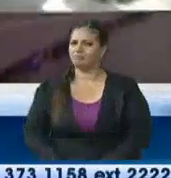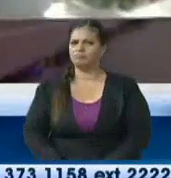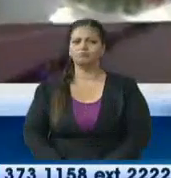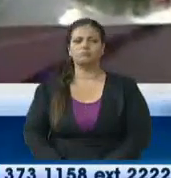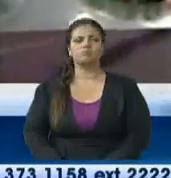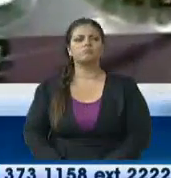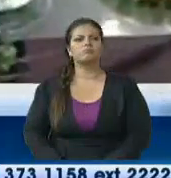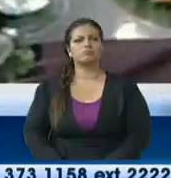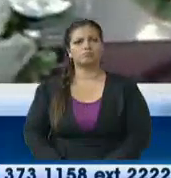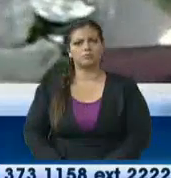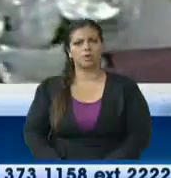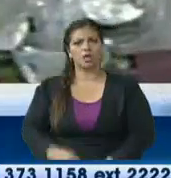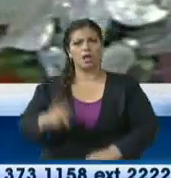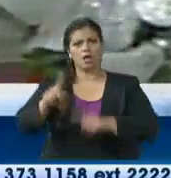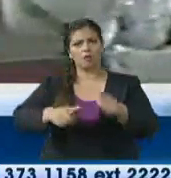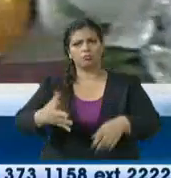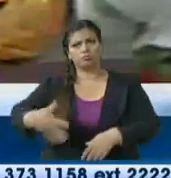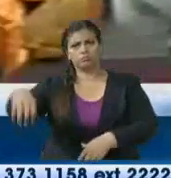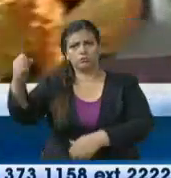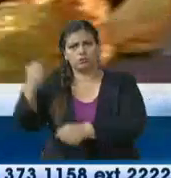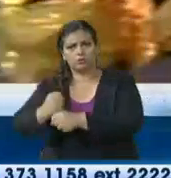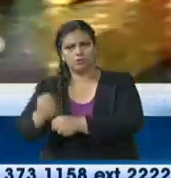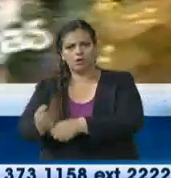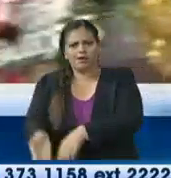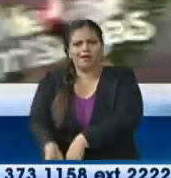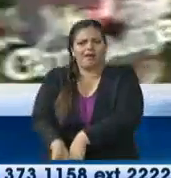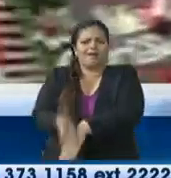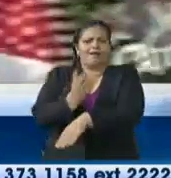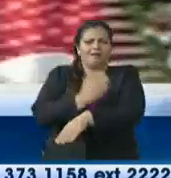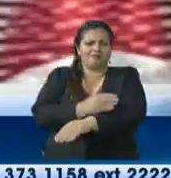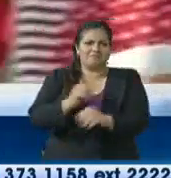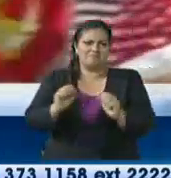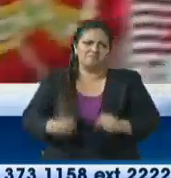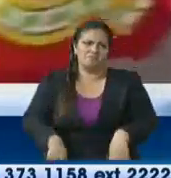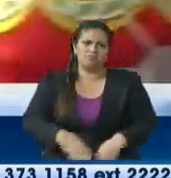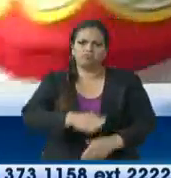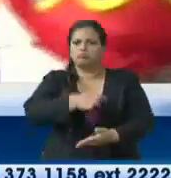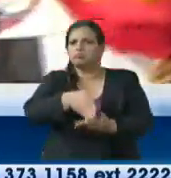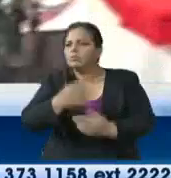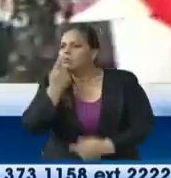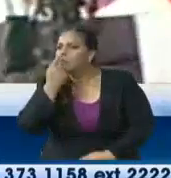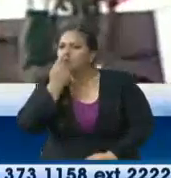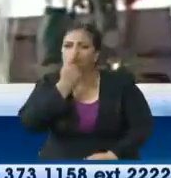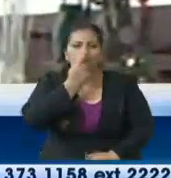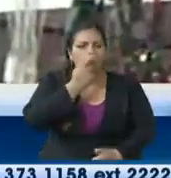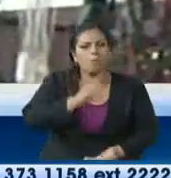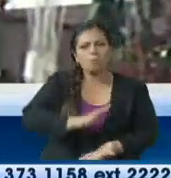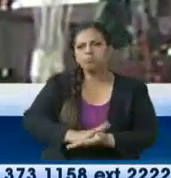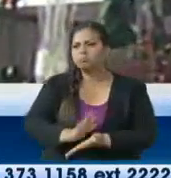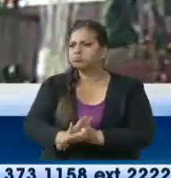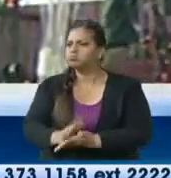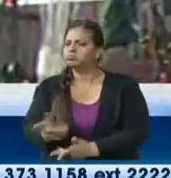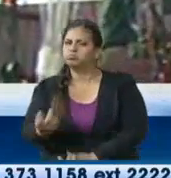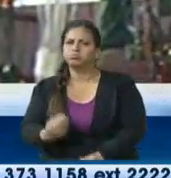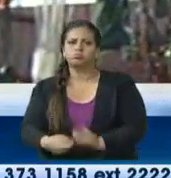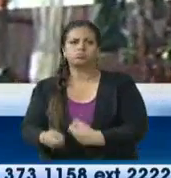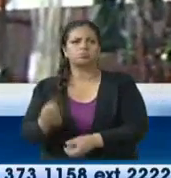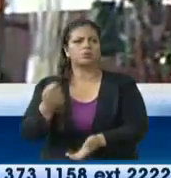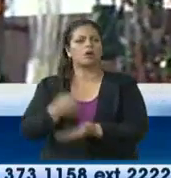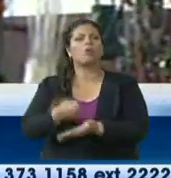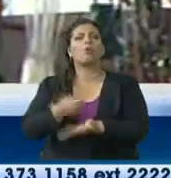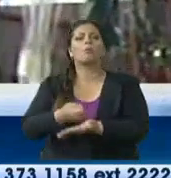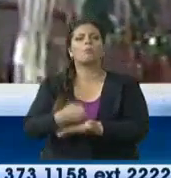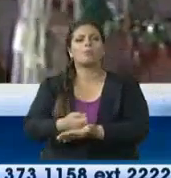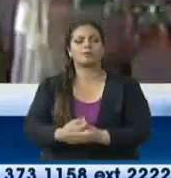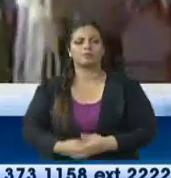al trabajo pueden pegarse un brinquito y con toda tranquilidad compran incluso las decoraciones y todo. Mi señor, buenos días. ¿Cómo